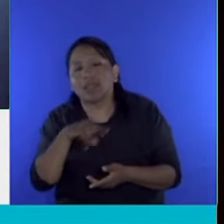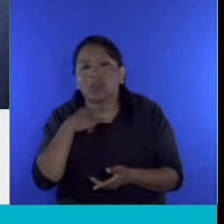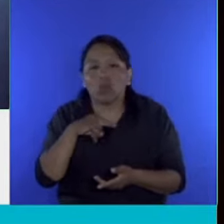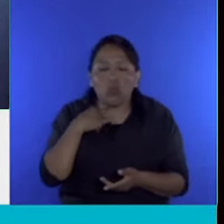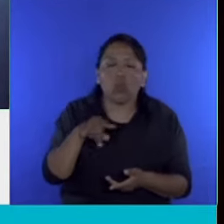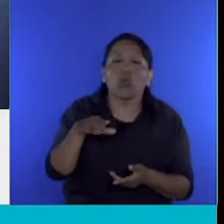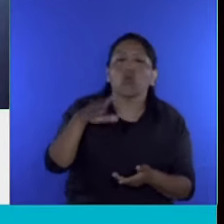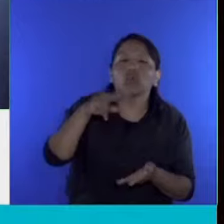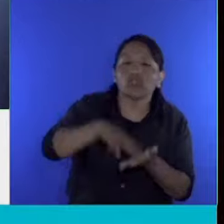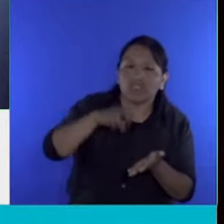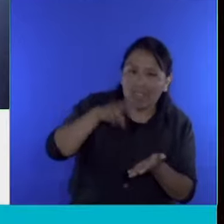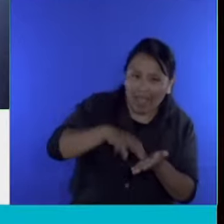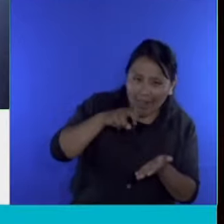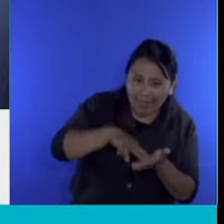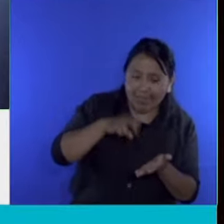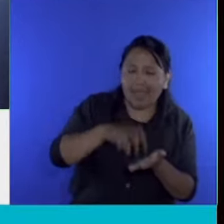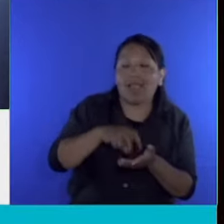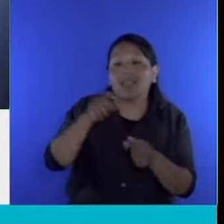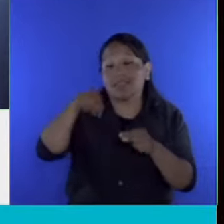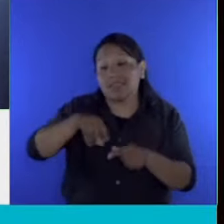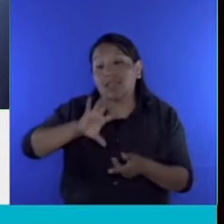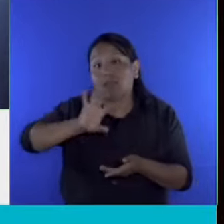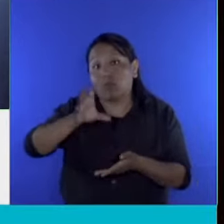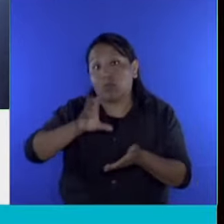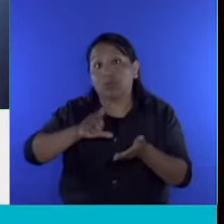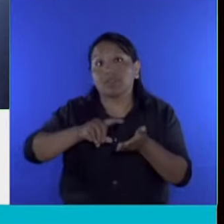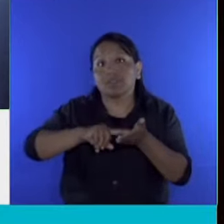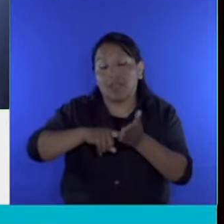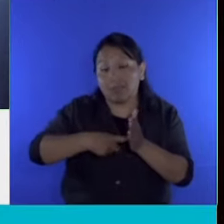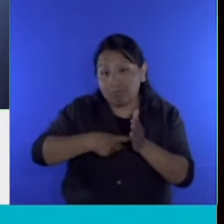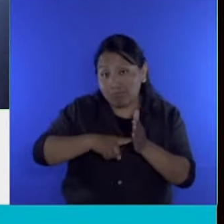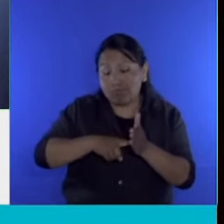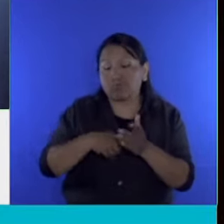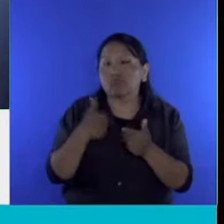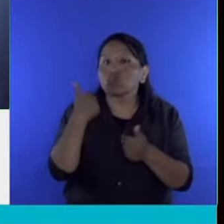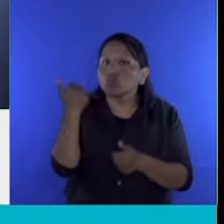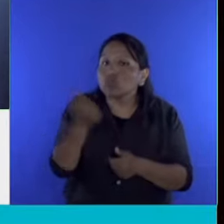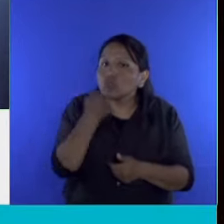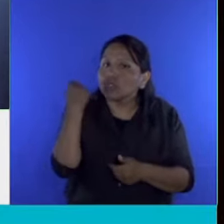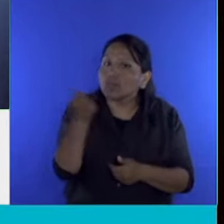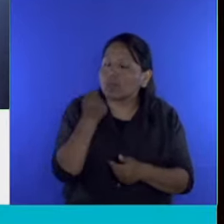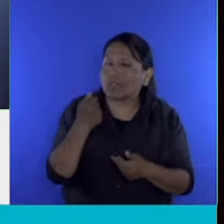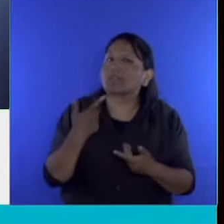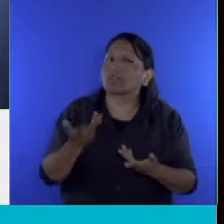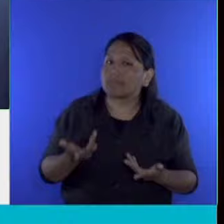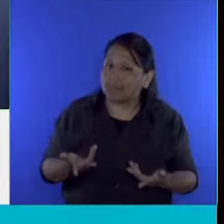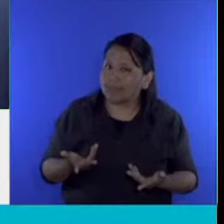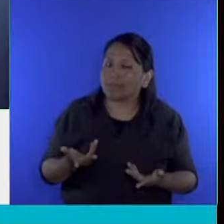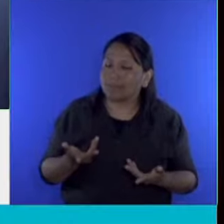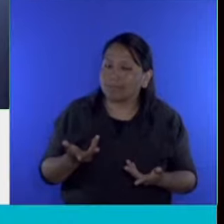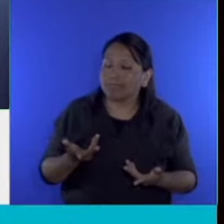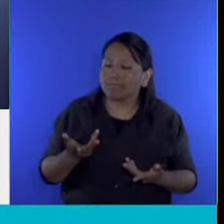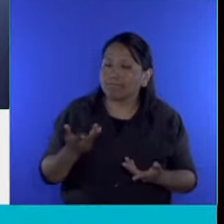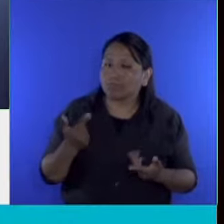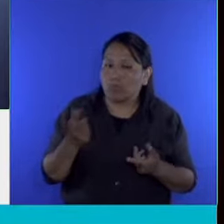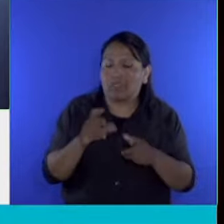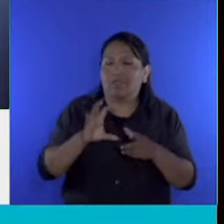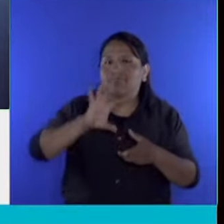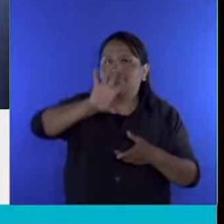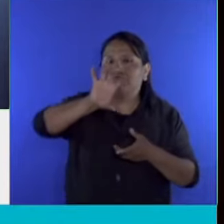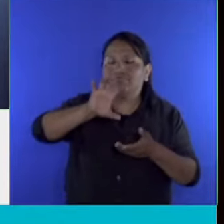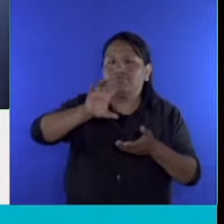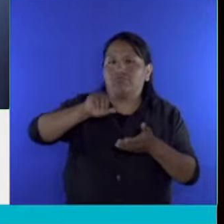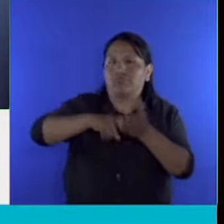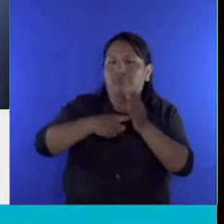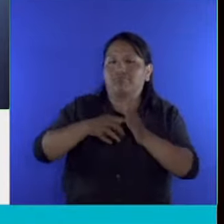y queremos decir que en este aspecto la provincia de Buenos Aires tiene una oportunidad muy importante por su extensión